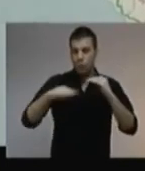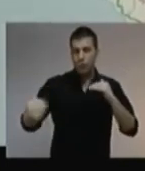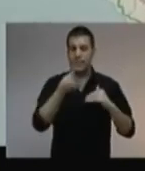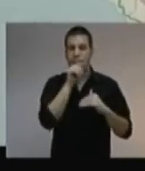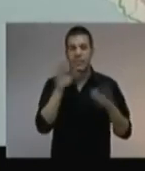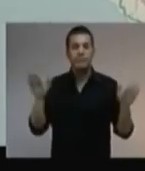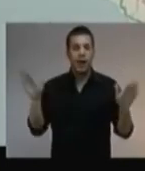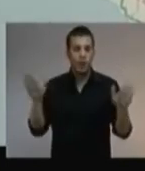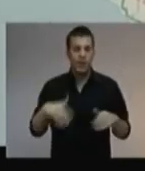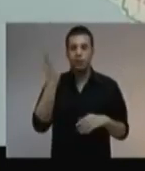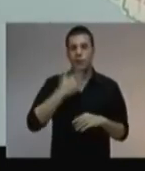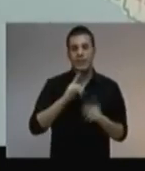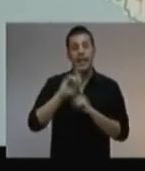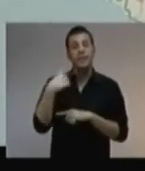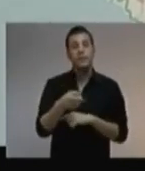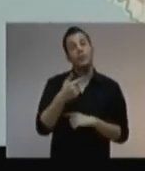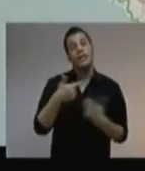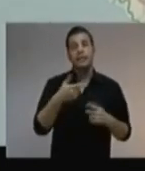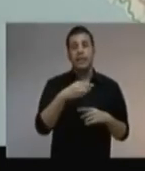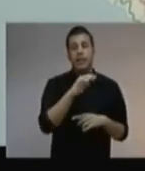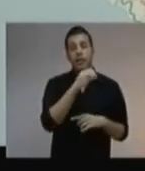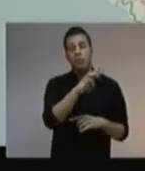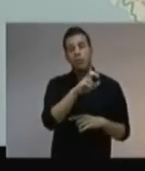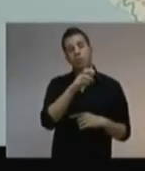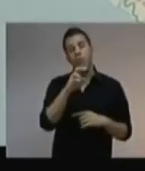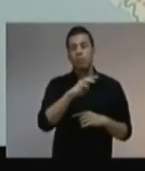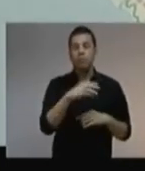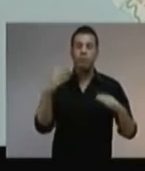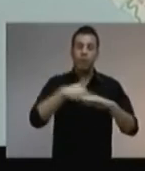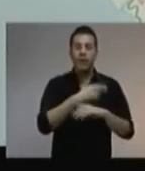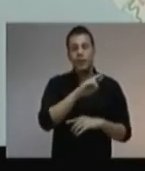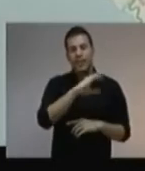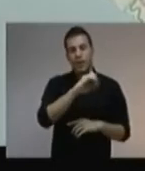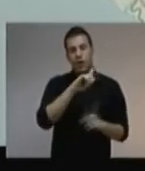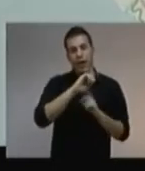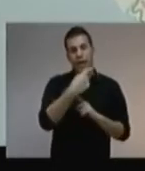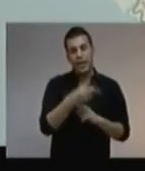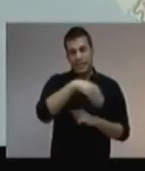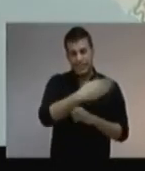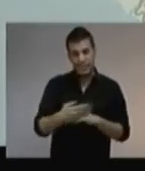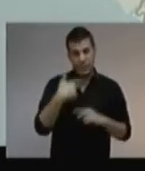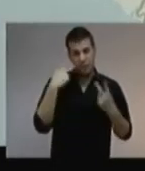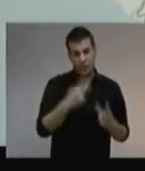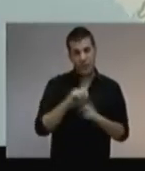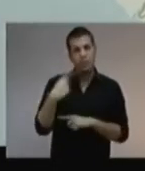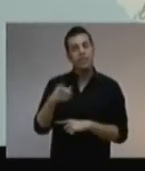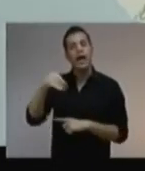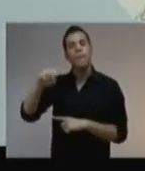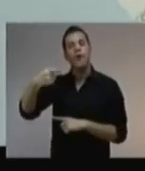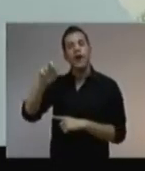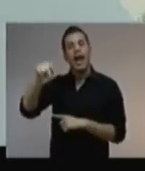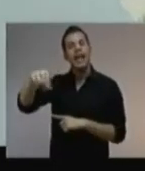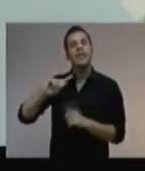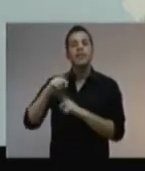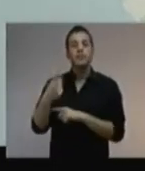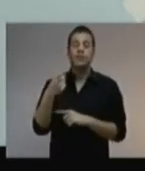de Maspalomas. Desde Puerto Rico cogemos un barco para ver cetáceos y bajamos en el puerto de Mogán. En Santa Lucía visitamos la caldera